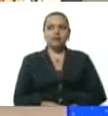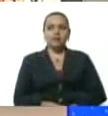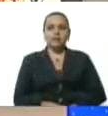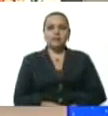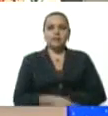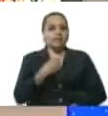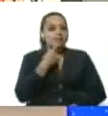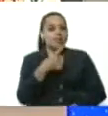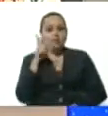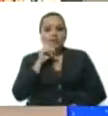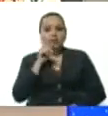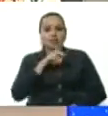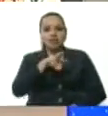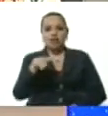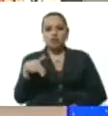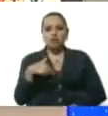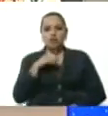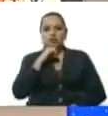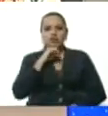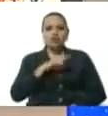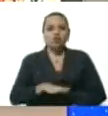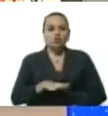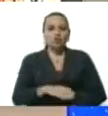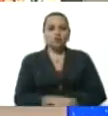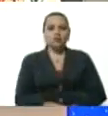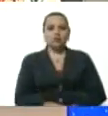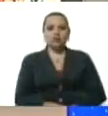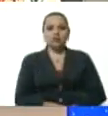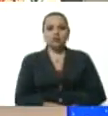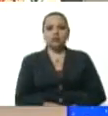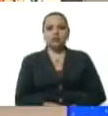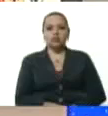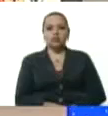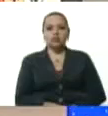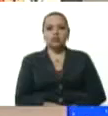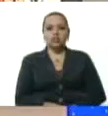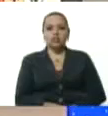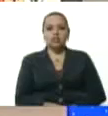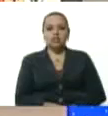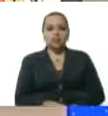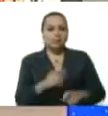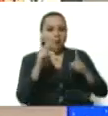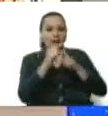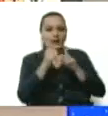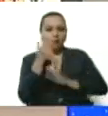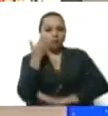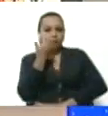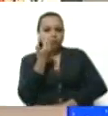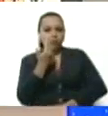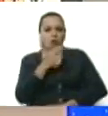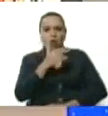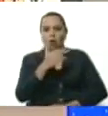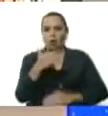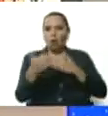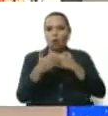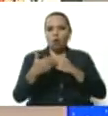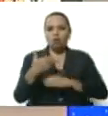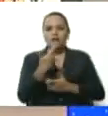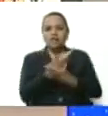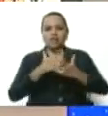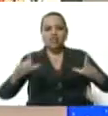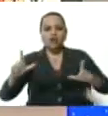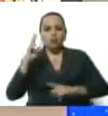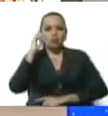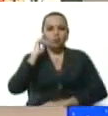descalificación de nuestros héroes históricos, de insultos proferidos contra nuestro libertador Simón